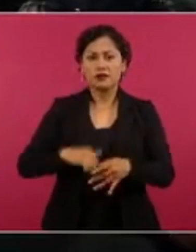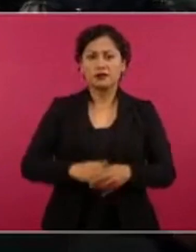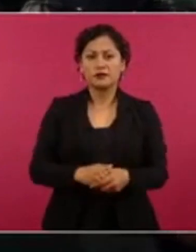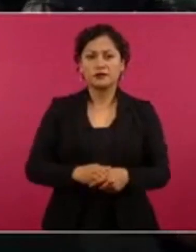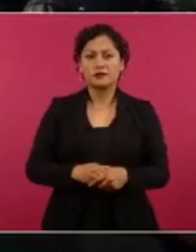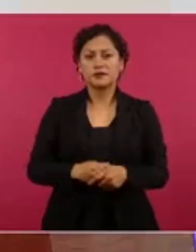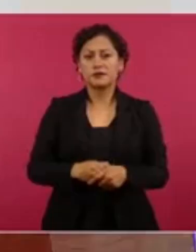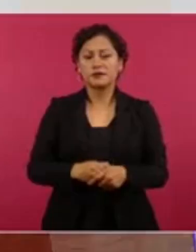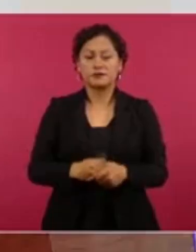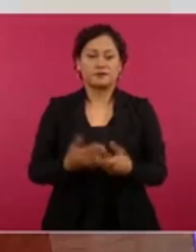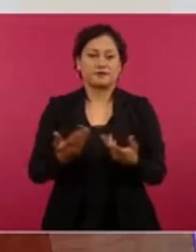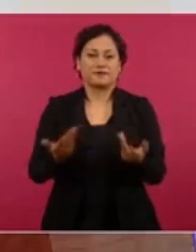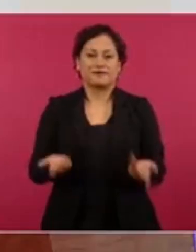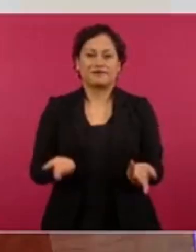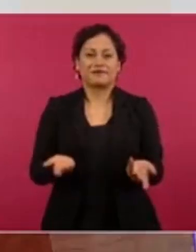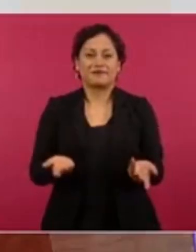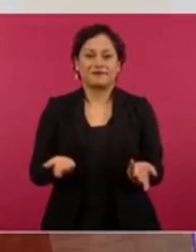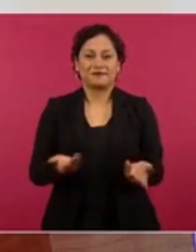Entonces,